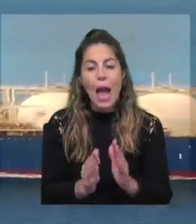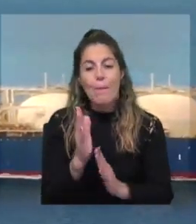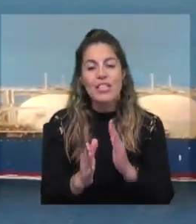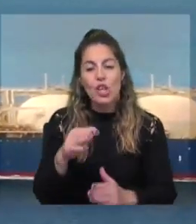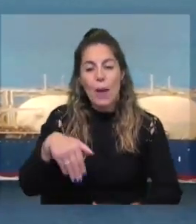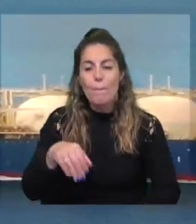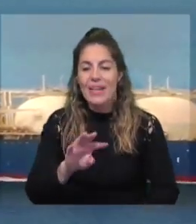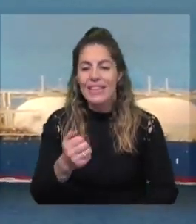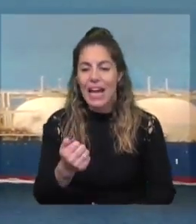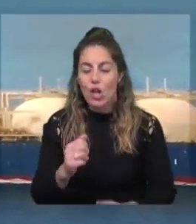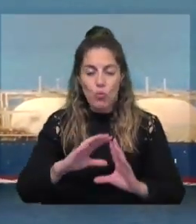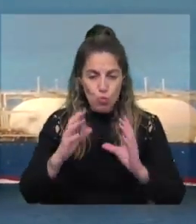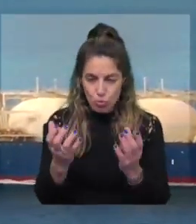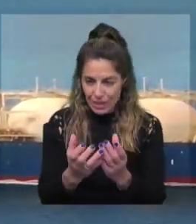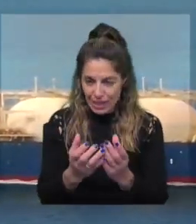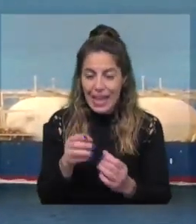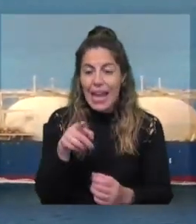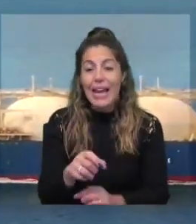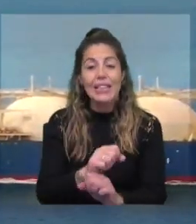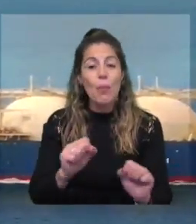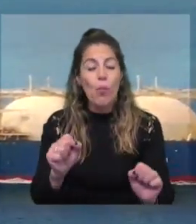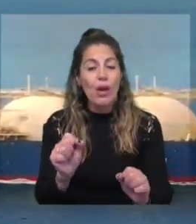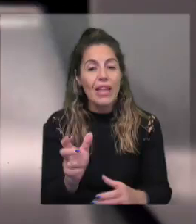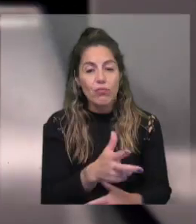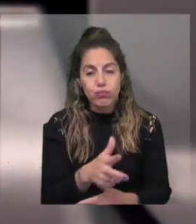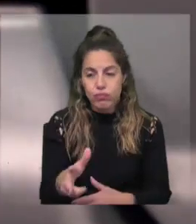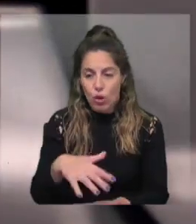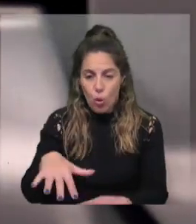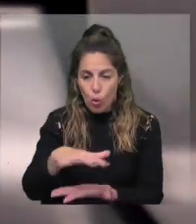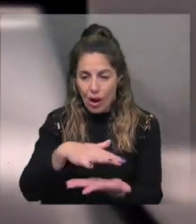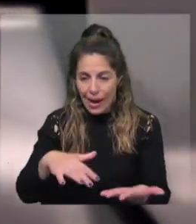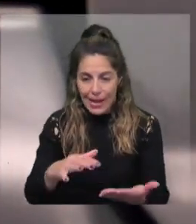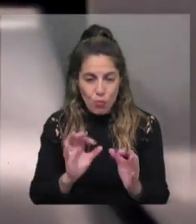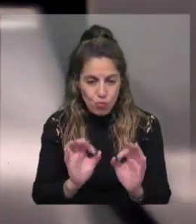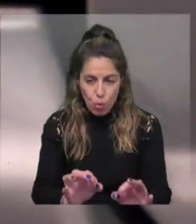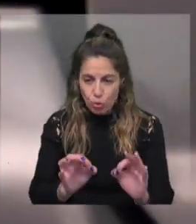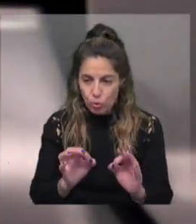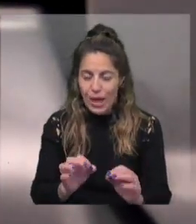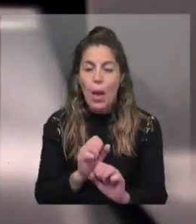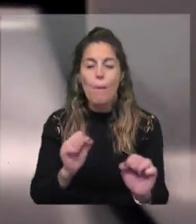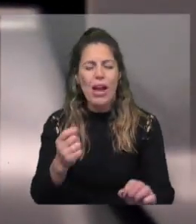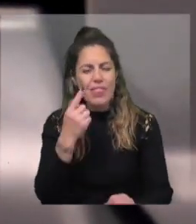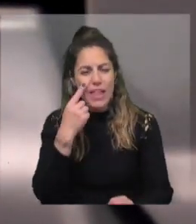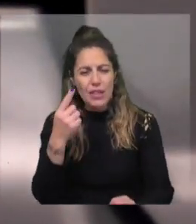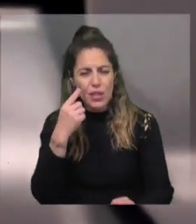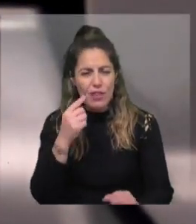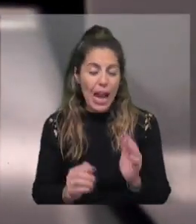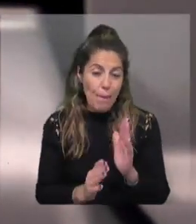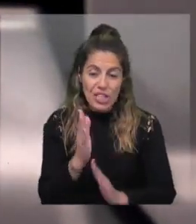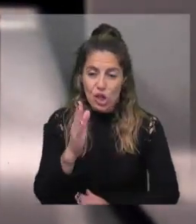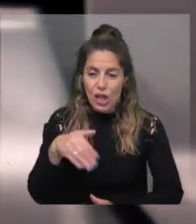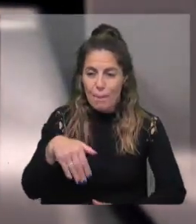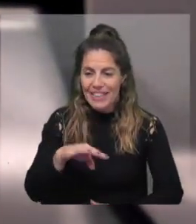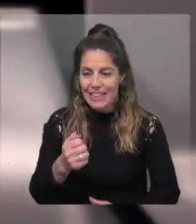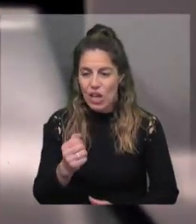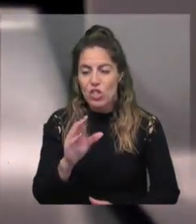mundial. En particular, Tanager 1 puede cartografiar fuentes puntuales, lo que significa que es capaz de identificar emisiones de metano y